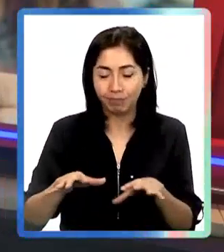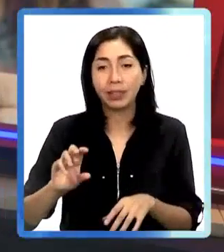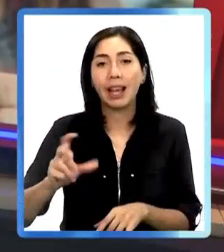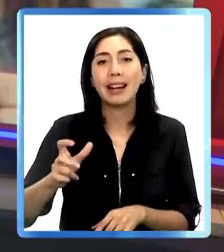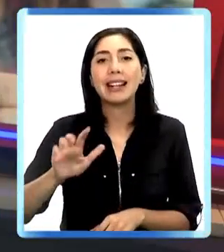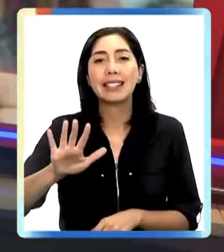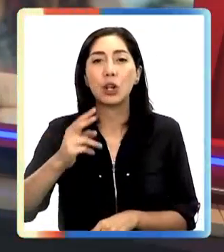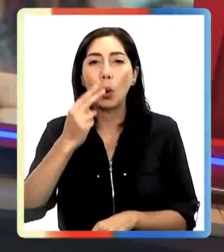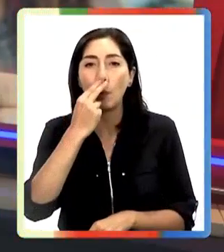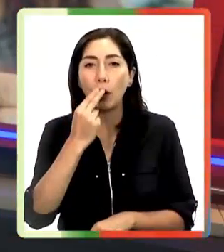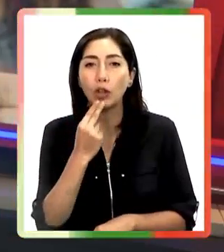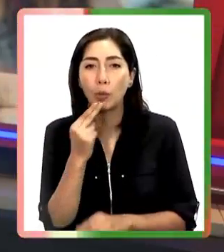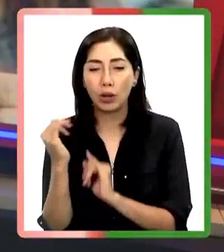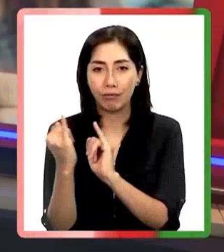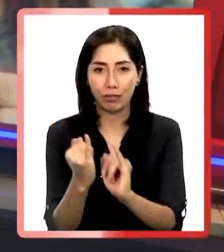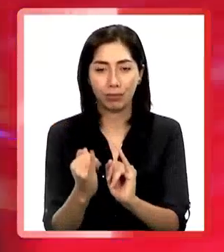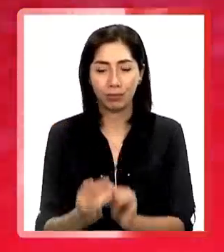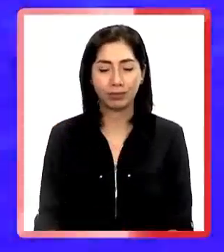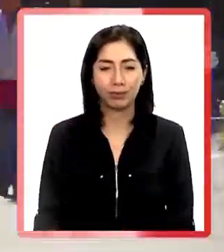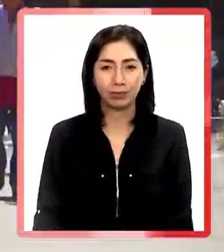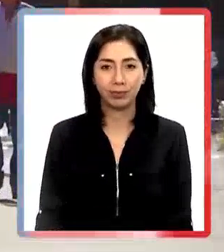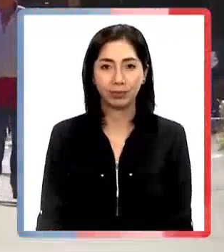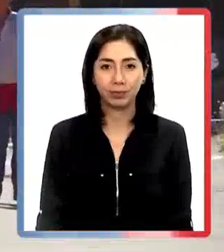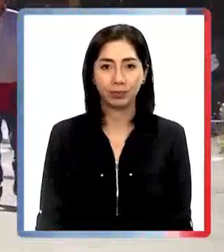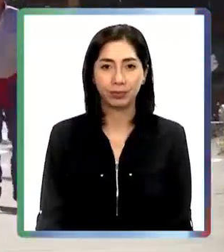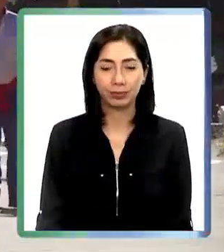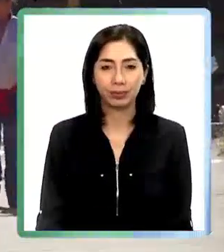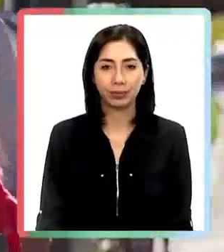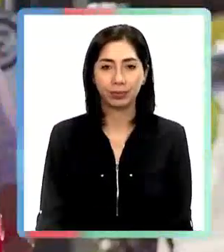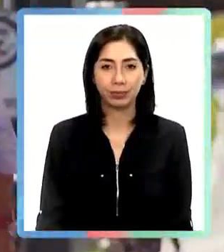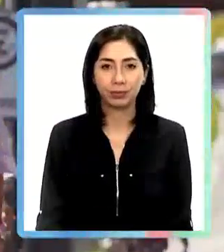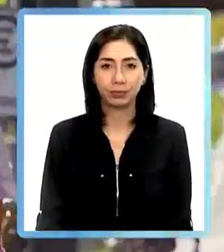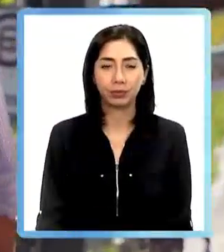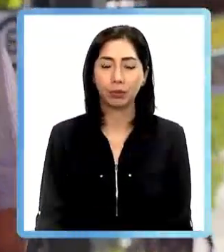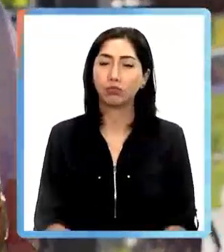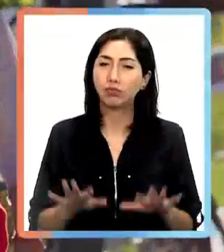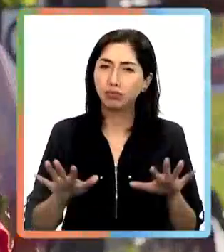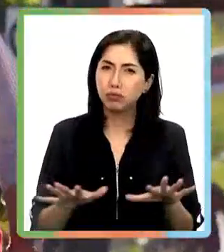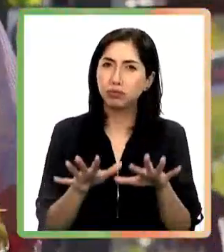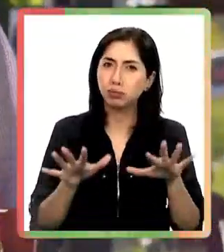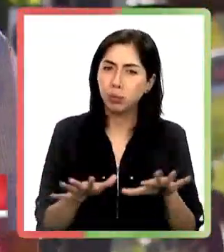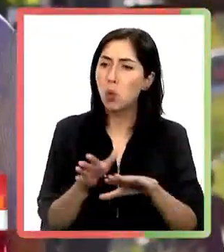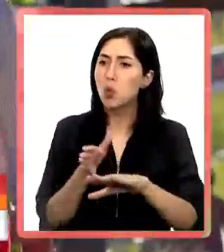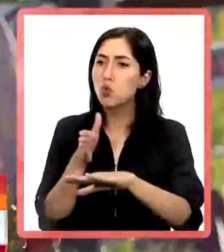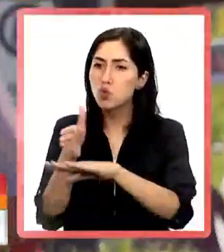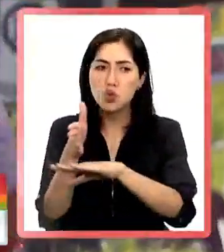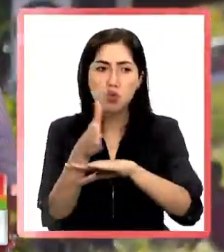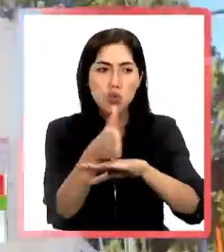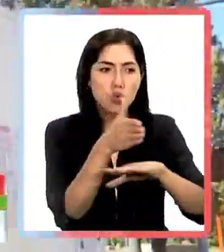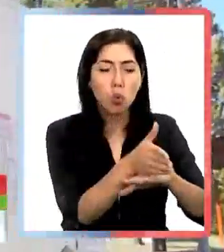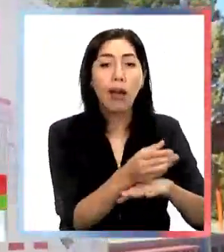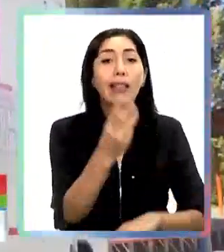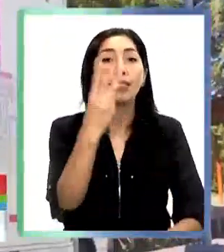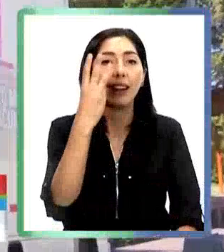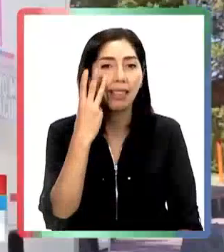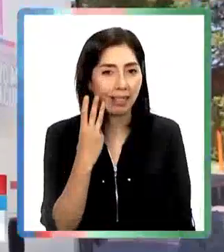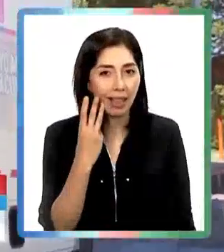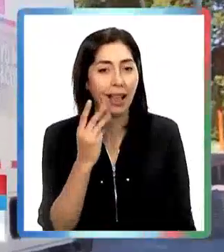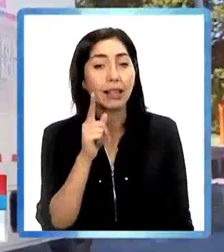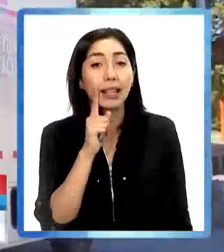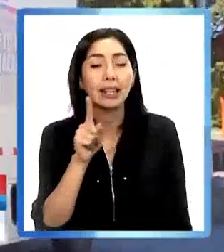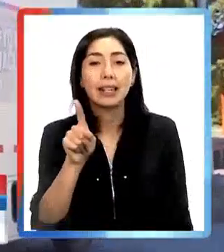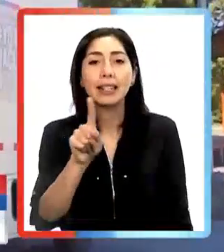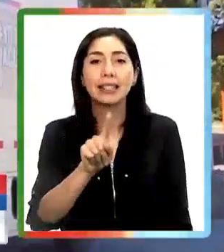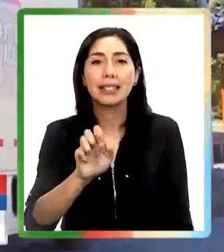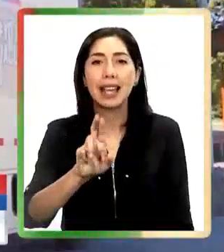5 de Puerto Montt nos cuenta más. Un intenso despliegue territorial de 3 días desarrolló la